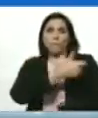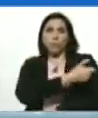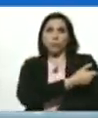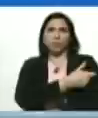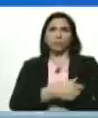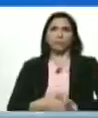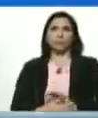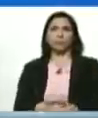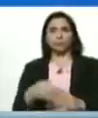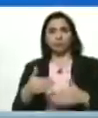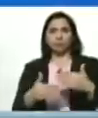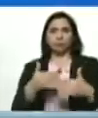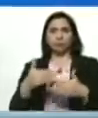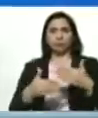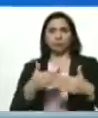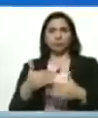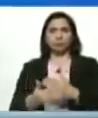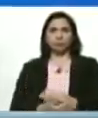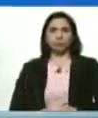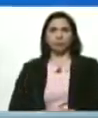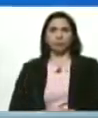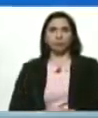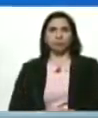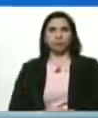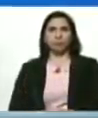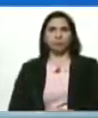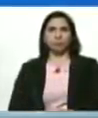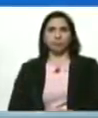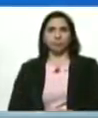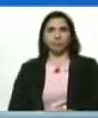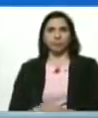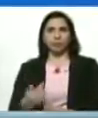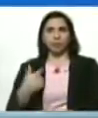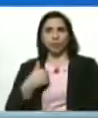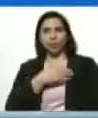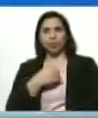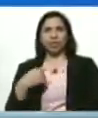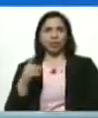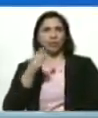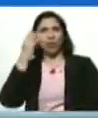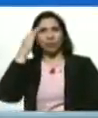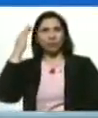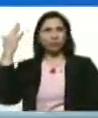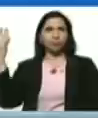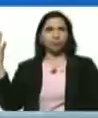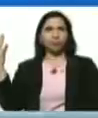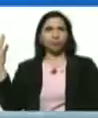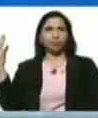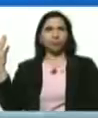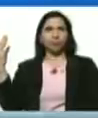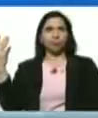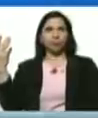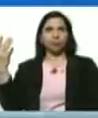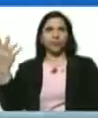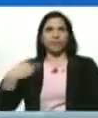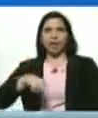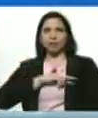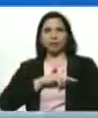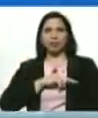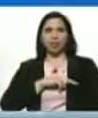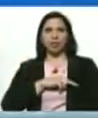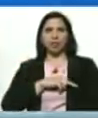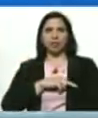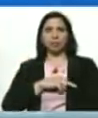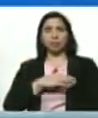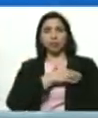poco a poco poco a poco yo prefiero no ilusionarme falsamente prefiero